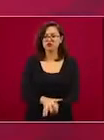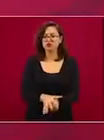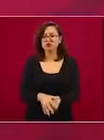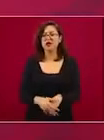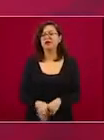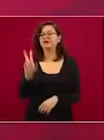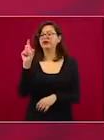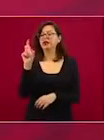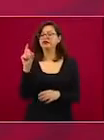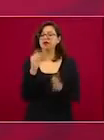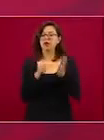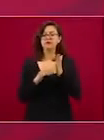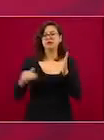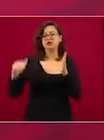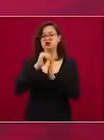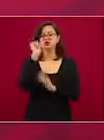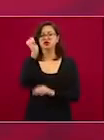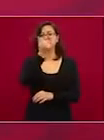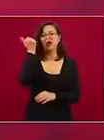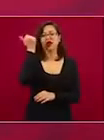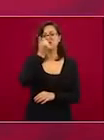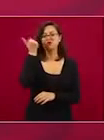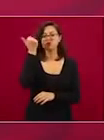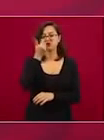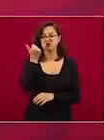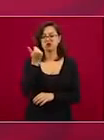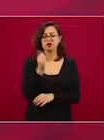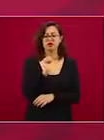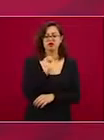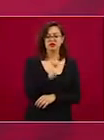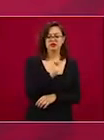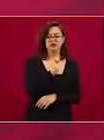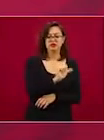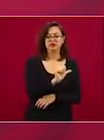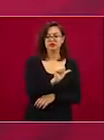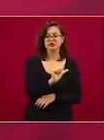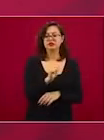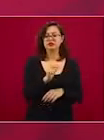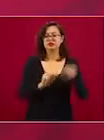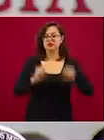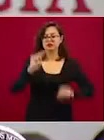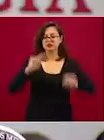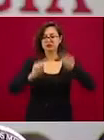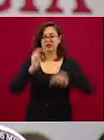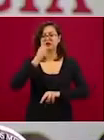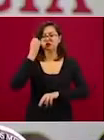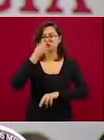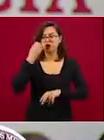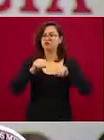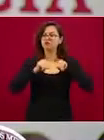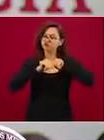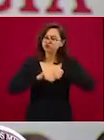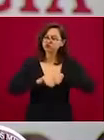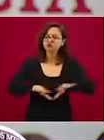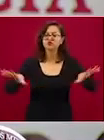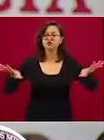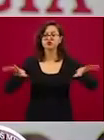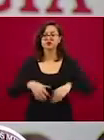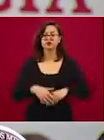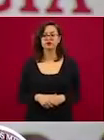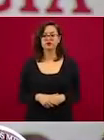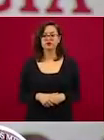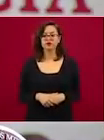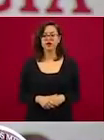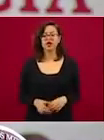30 millones de estudiantes de 16 grados escolares. En seis